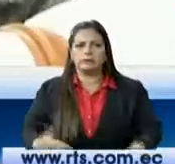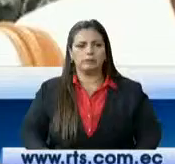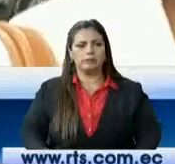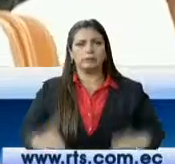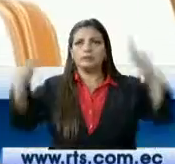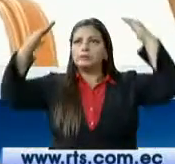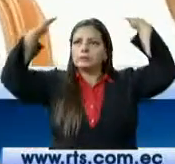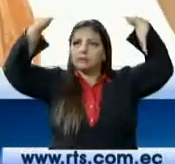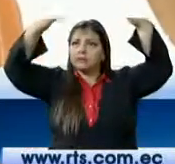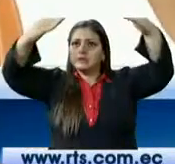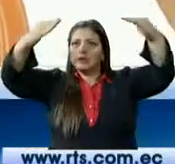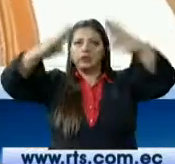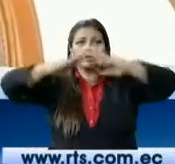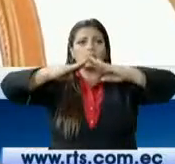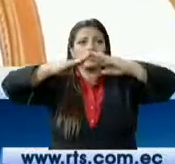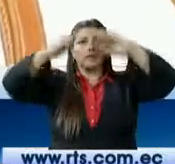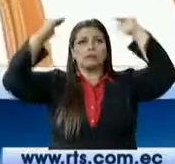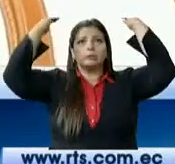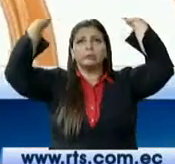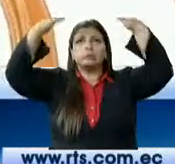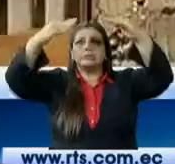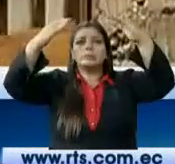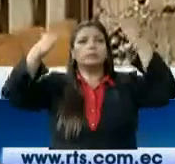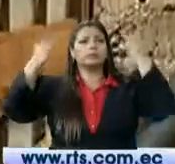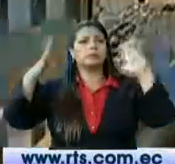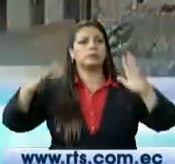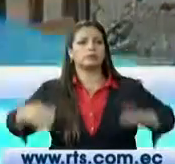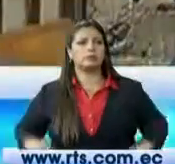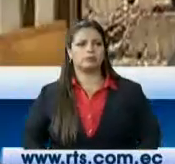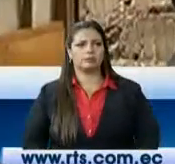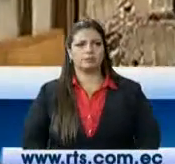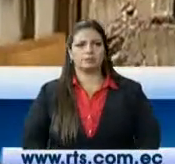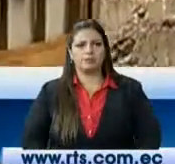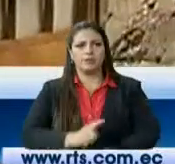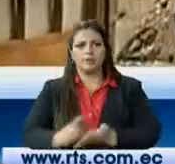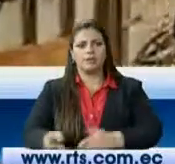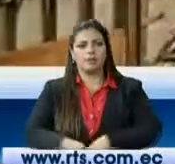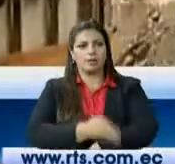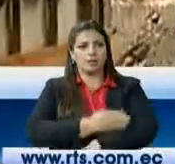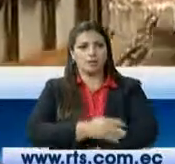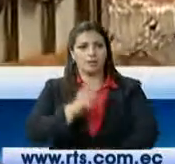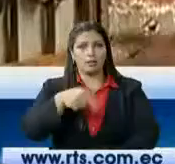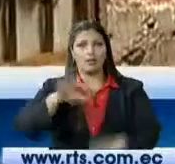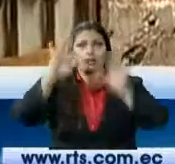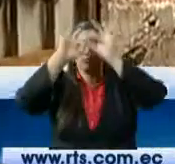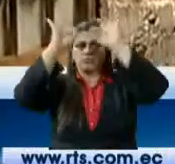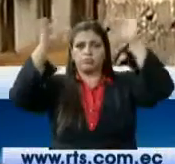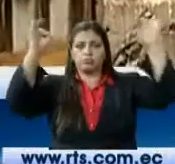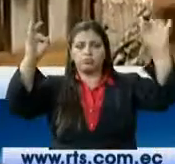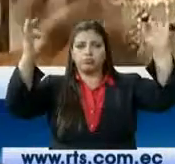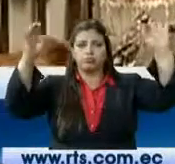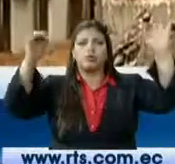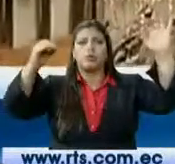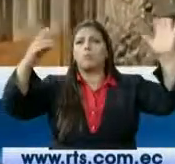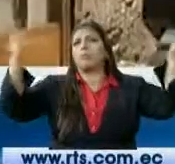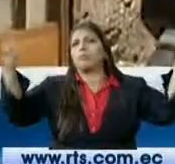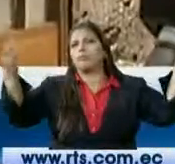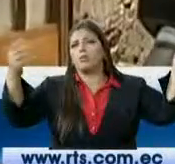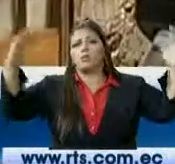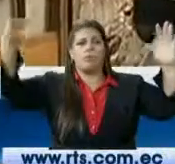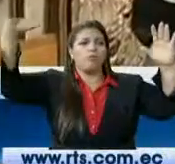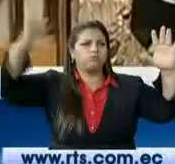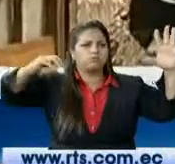techos hasta que podamos comprar nosotros un techo. Unas semanas antes hubo unos apagones. En esos apagones se quemó el equipo. Mi